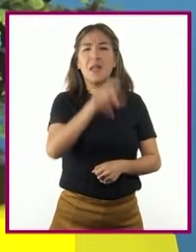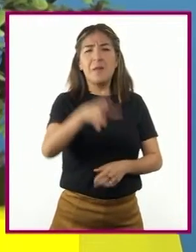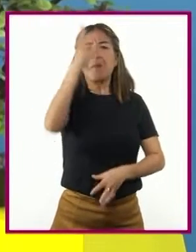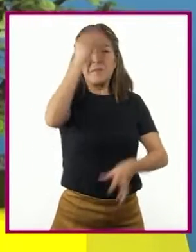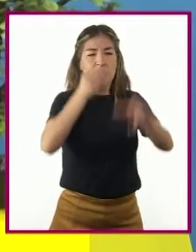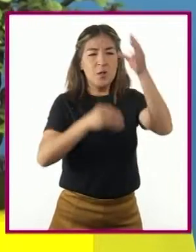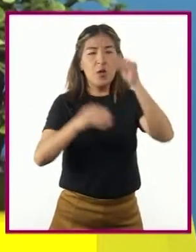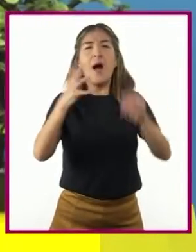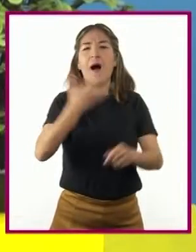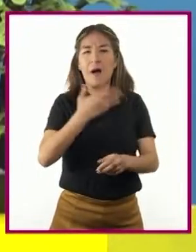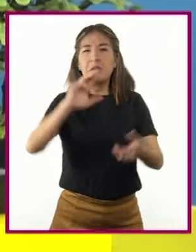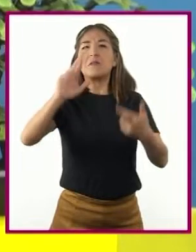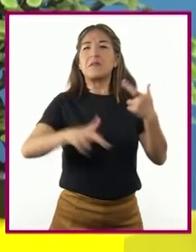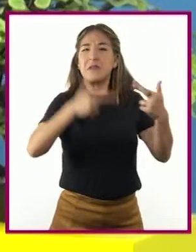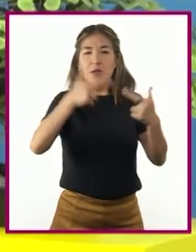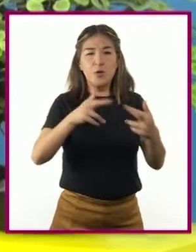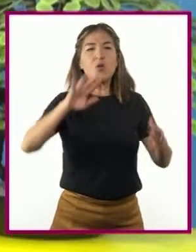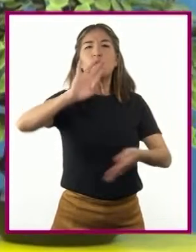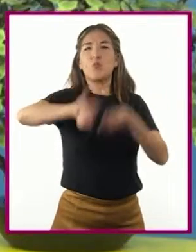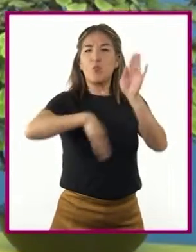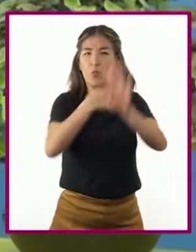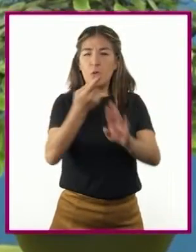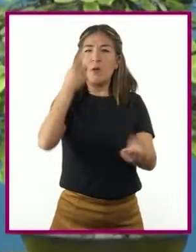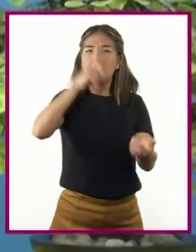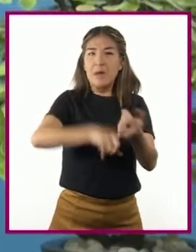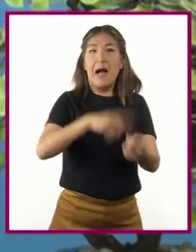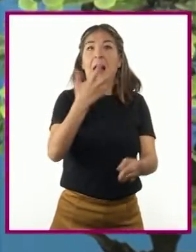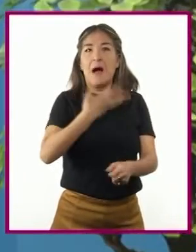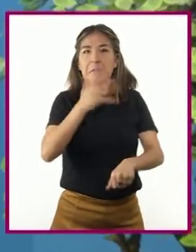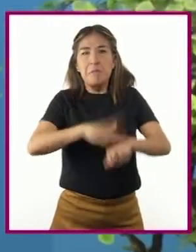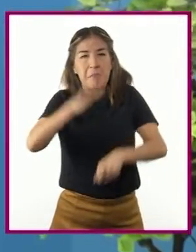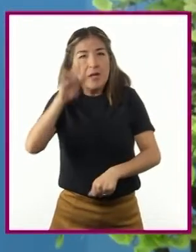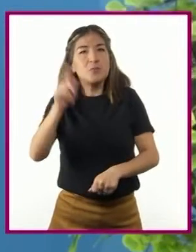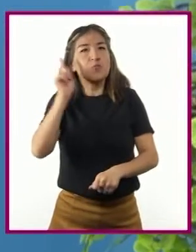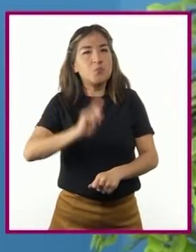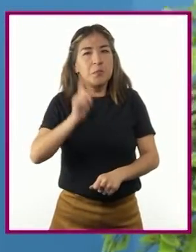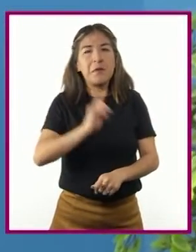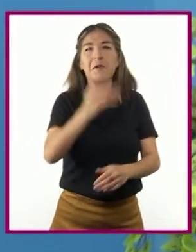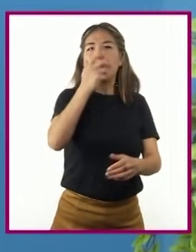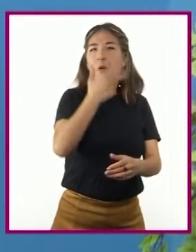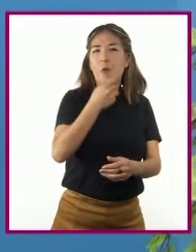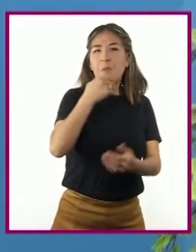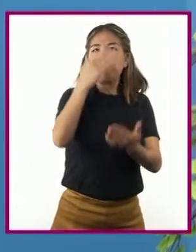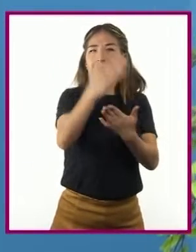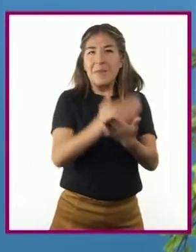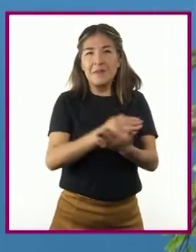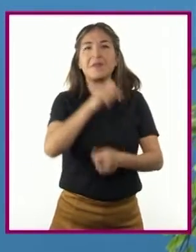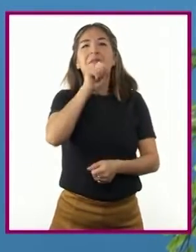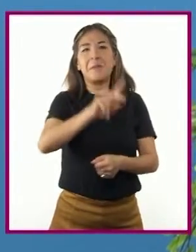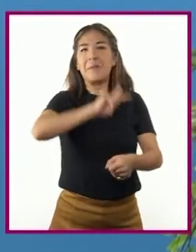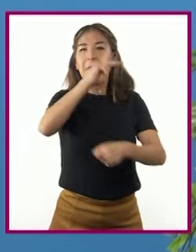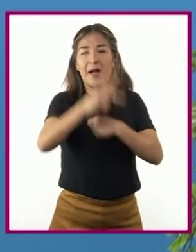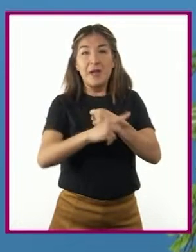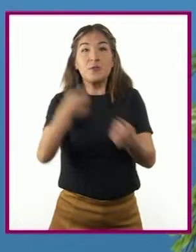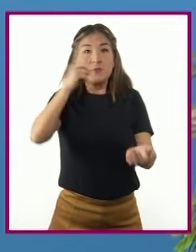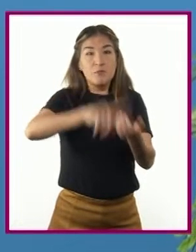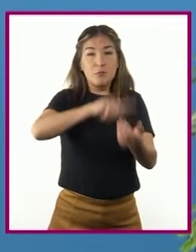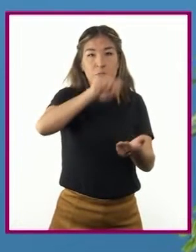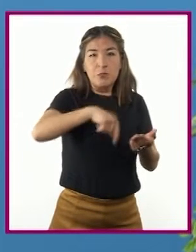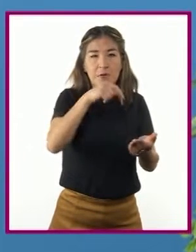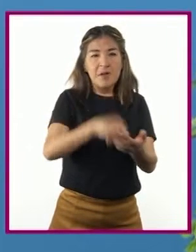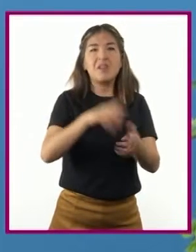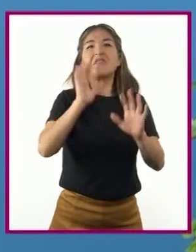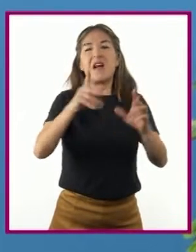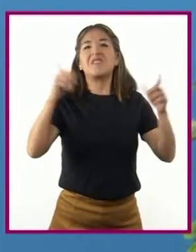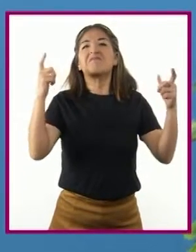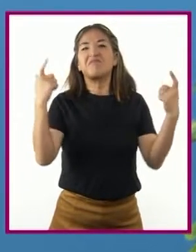que hay regiones del mundo en donde hay más mujeres que hombres y países en donde la población ha empezado